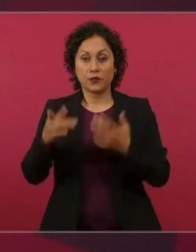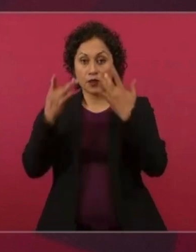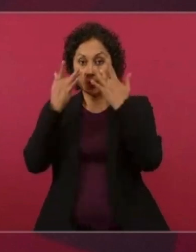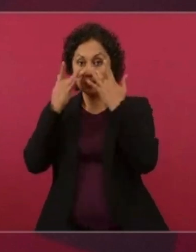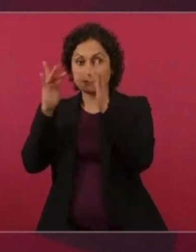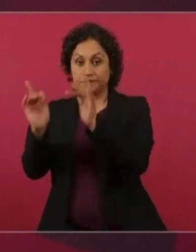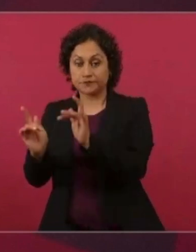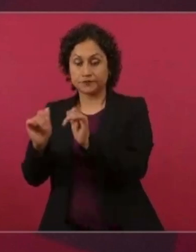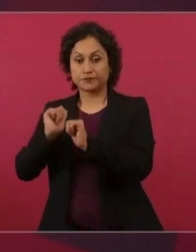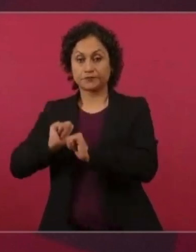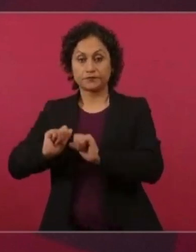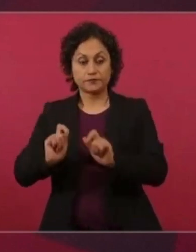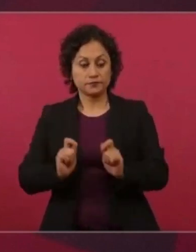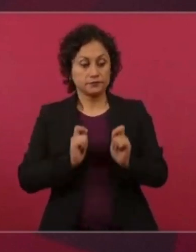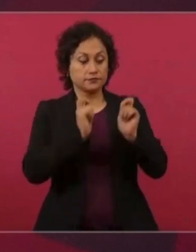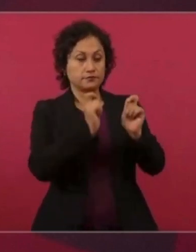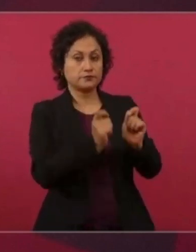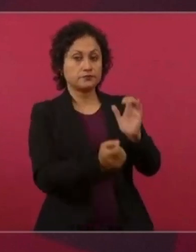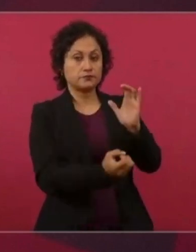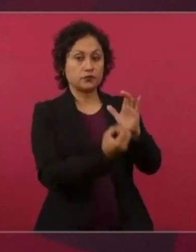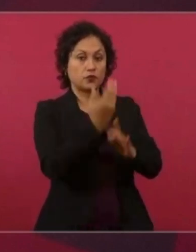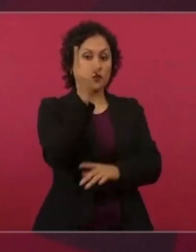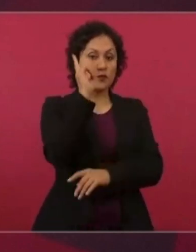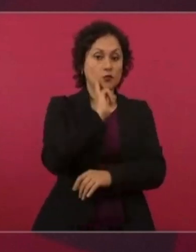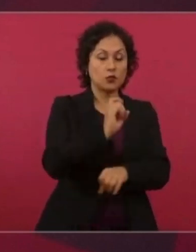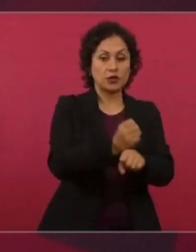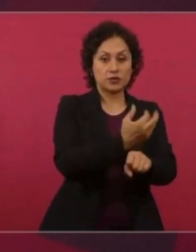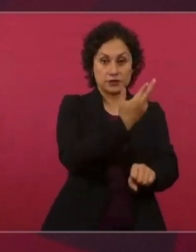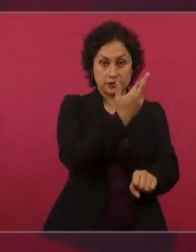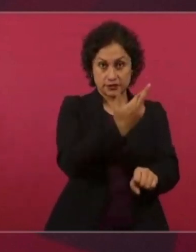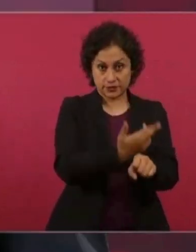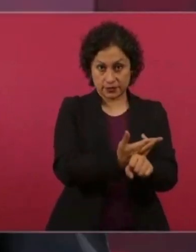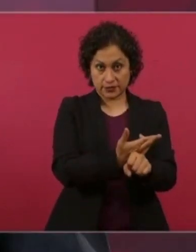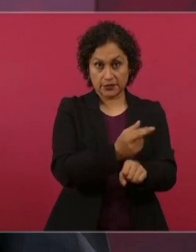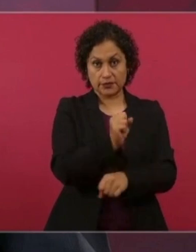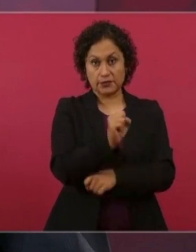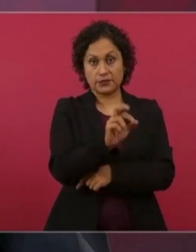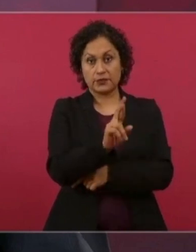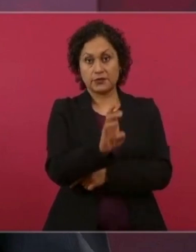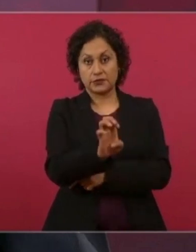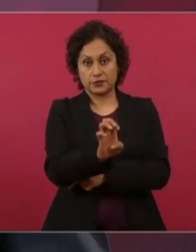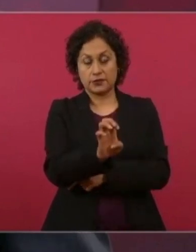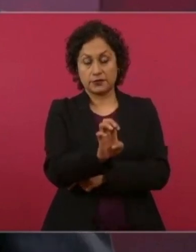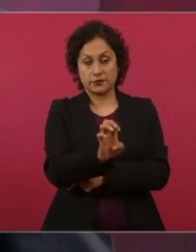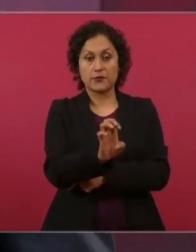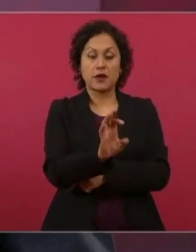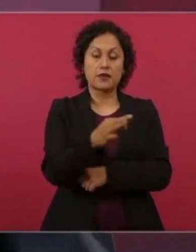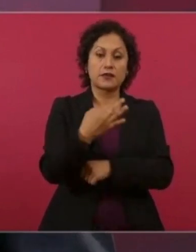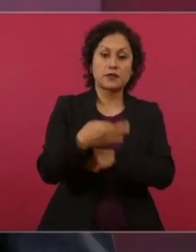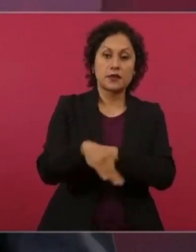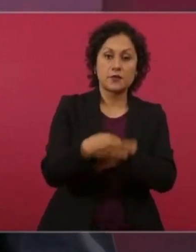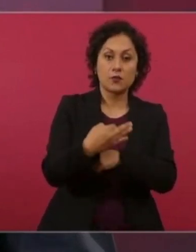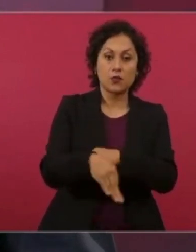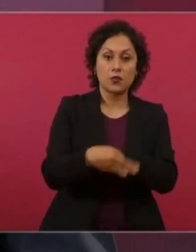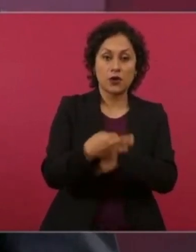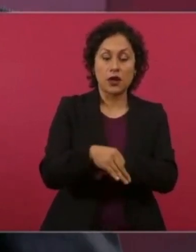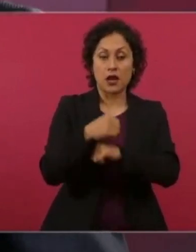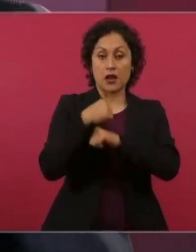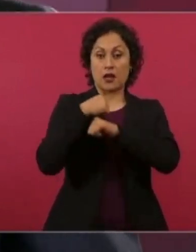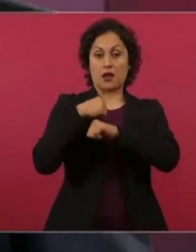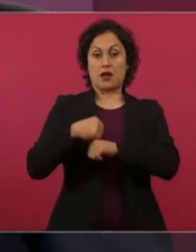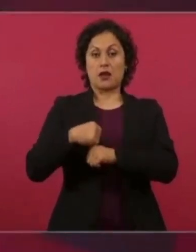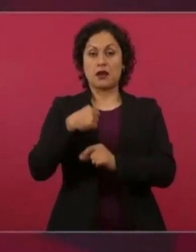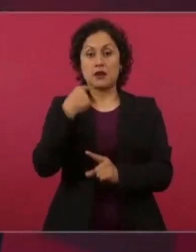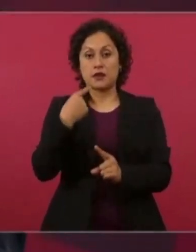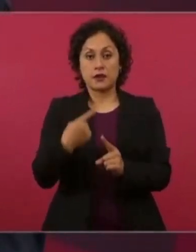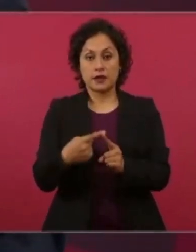secretaria de Relaciones Exteriores, va a estar encargada del despacho, como